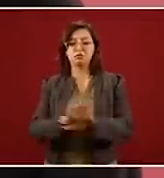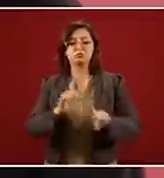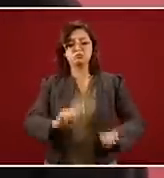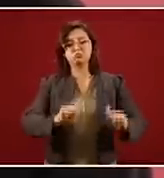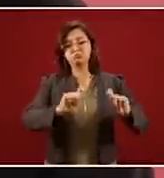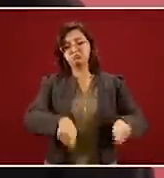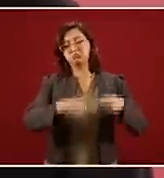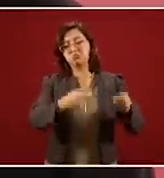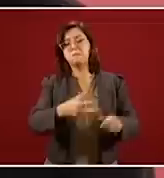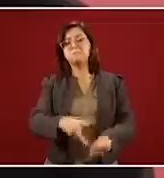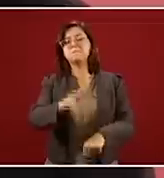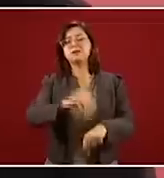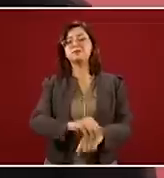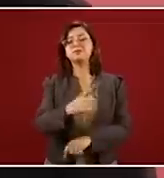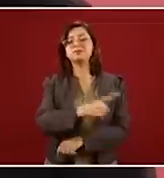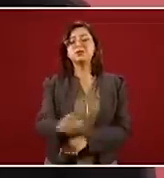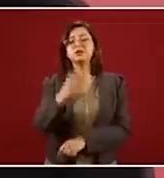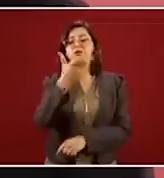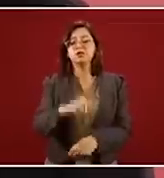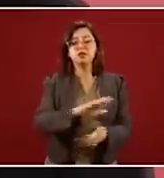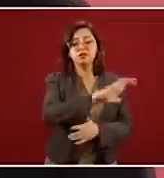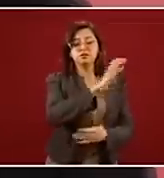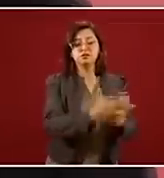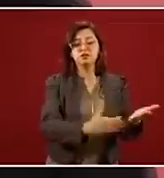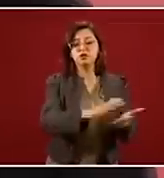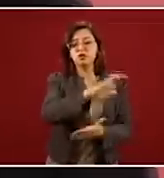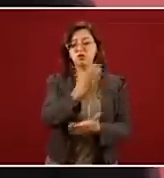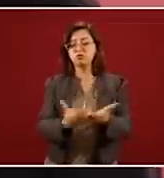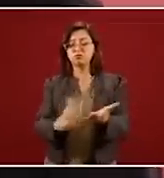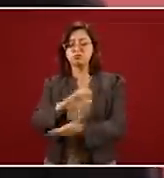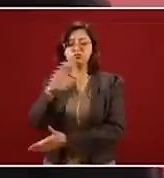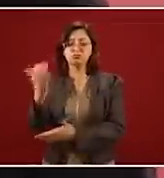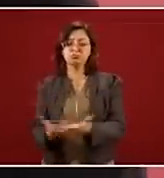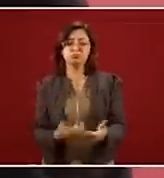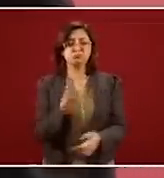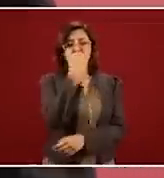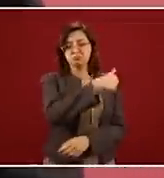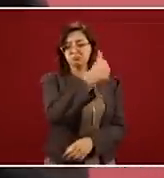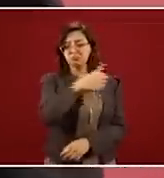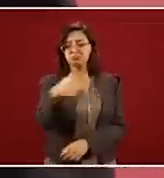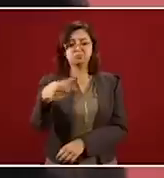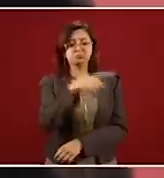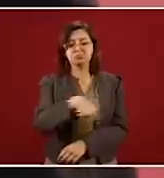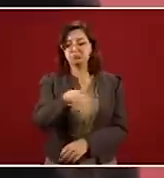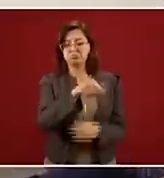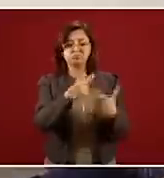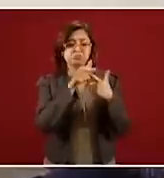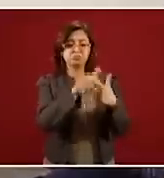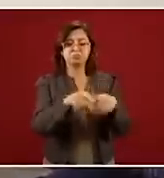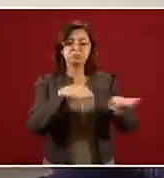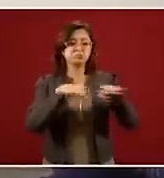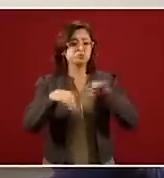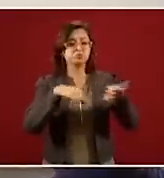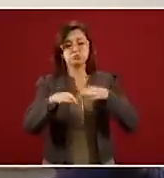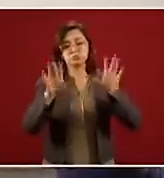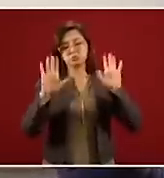contratos otorgados en número de bloques similar, y esos contratos van a continuar de esa manera hasta